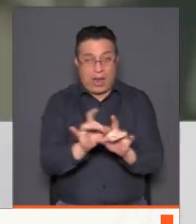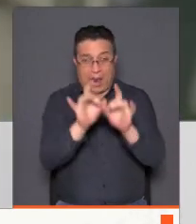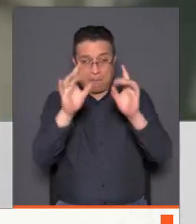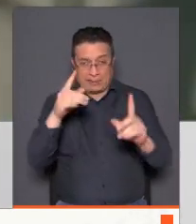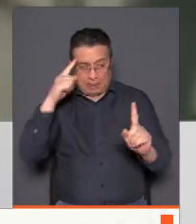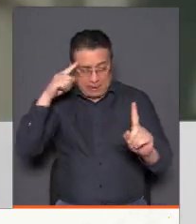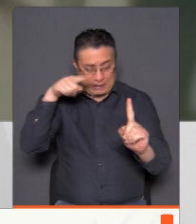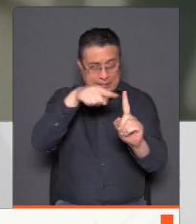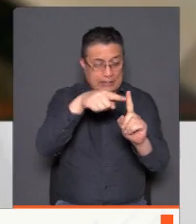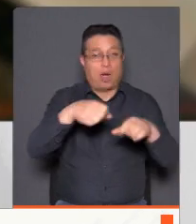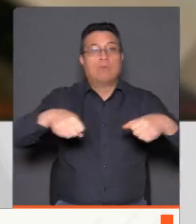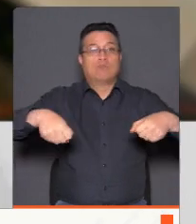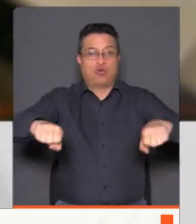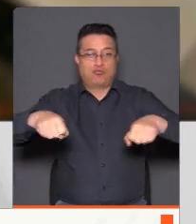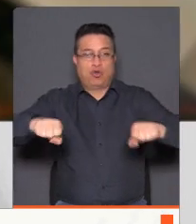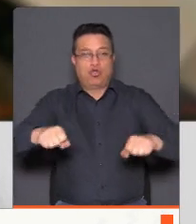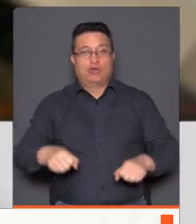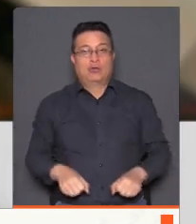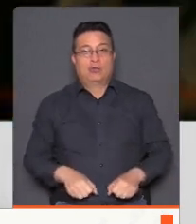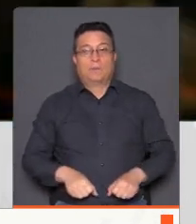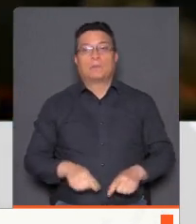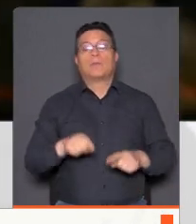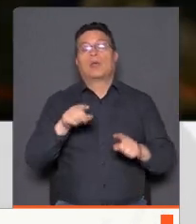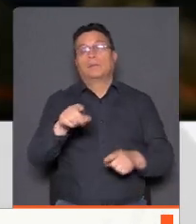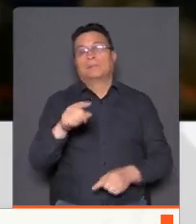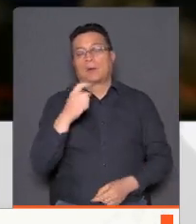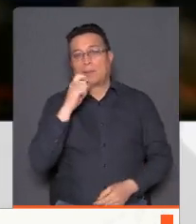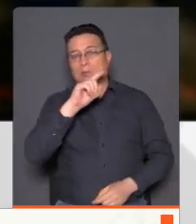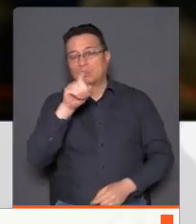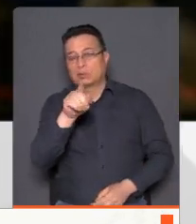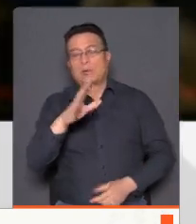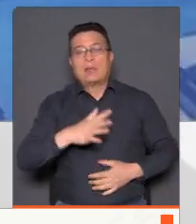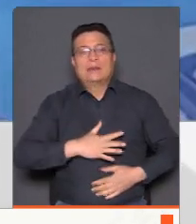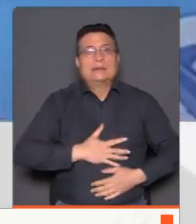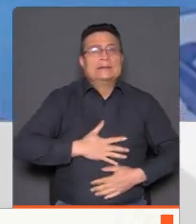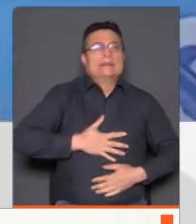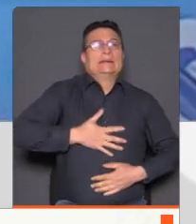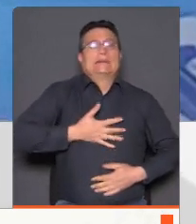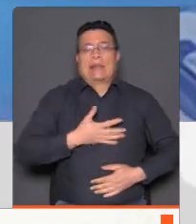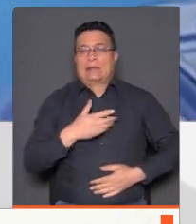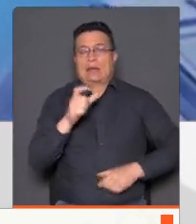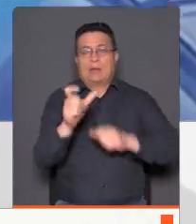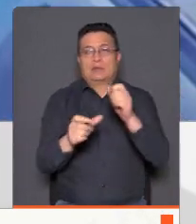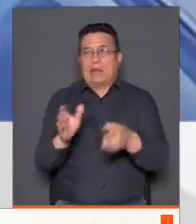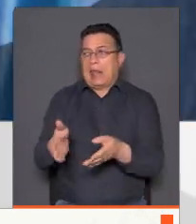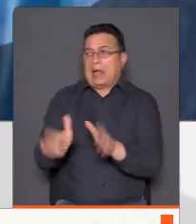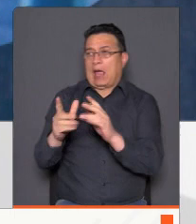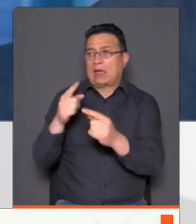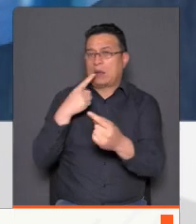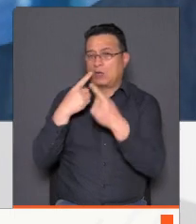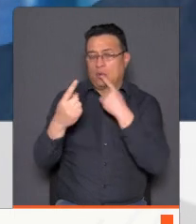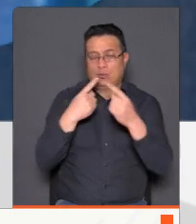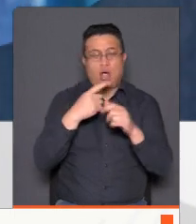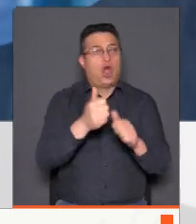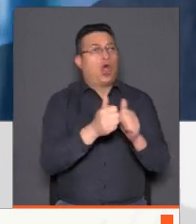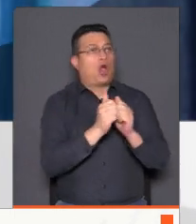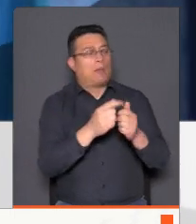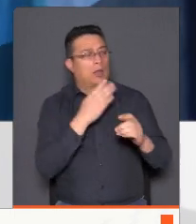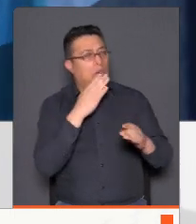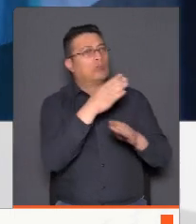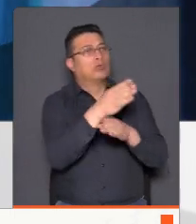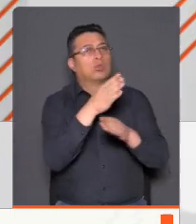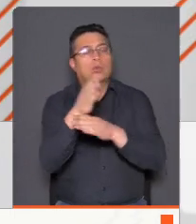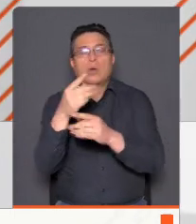a las motocicletas. Ya. General, en términos de sensaciones, uno conversa en la calle, nuestros compañeros van y hacen una pequeña